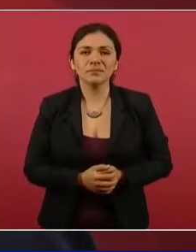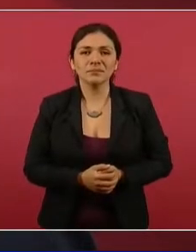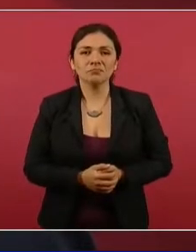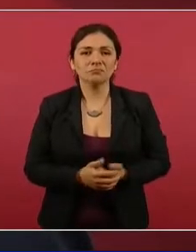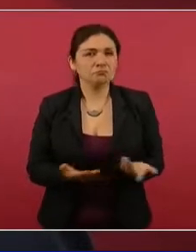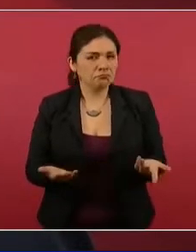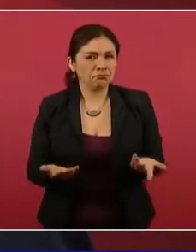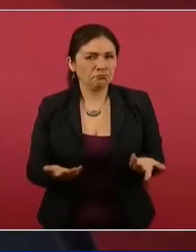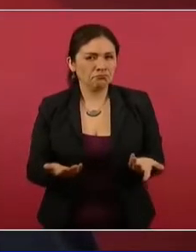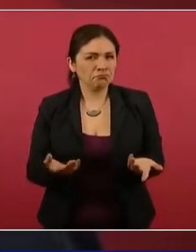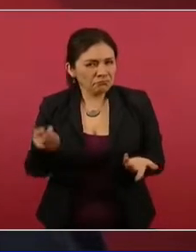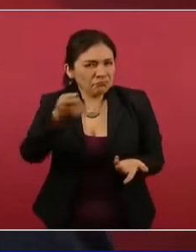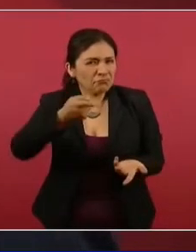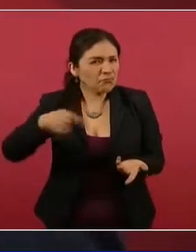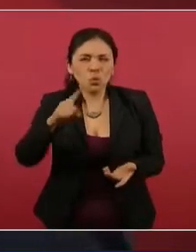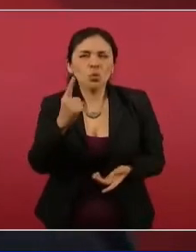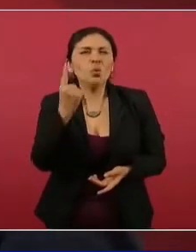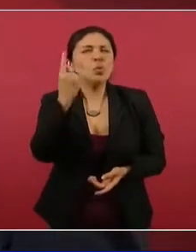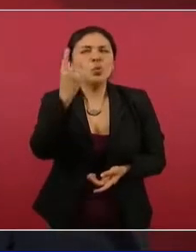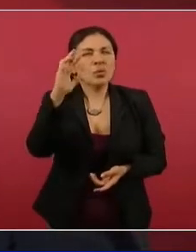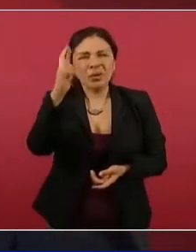Nada más les voy a recordar